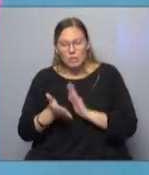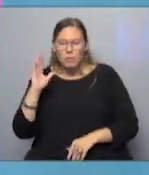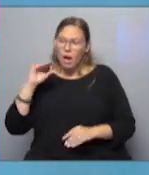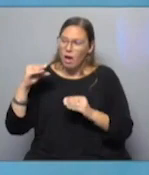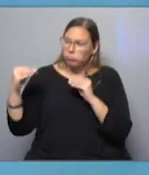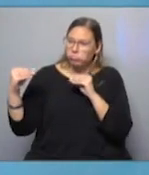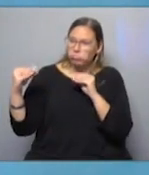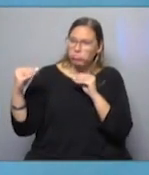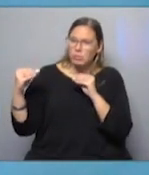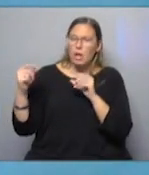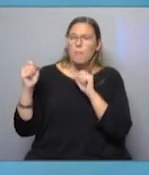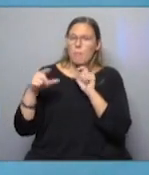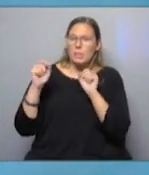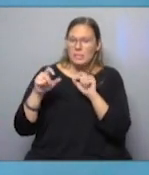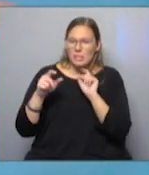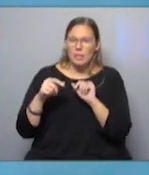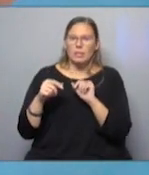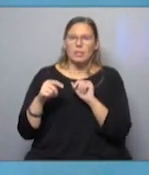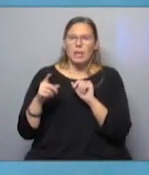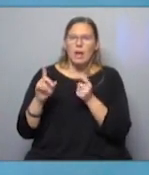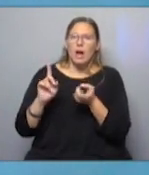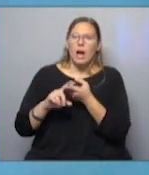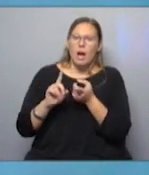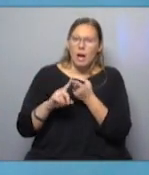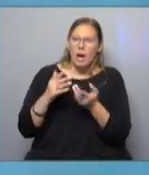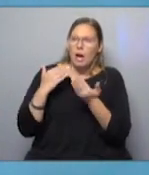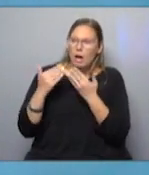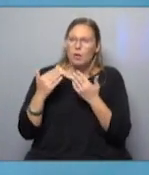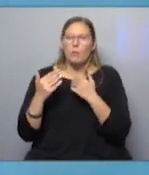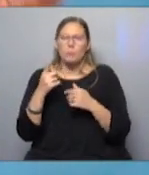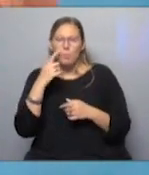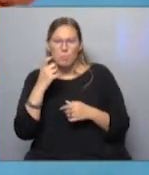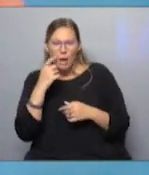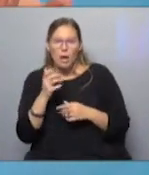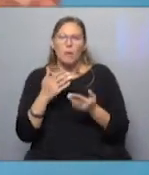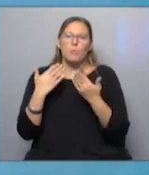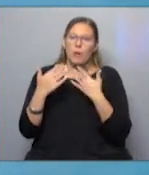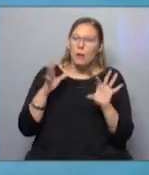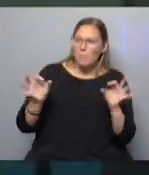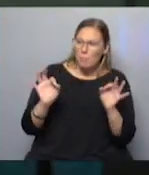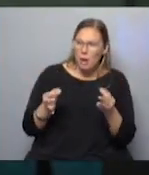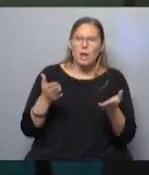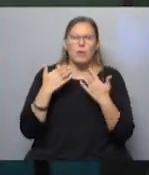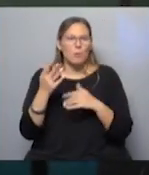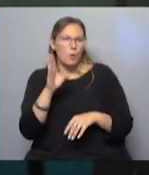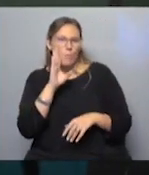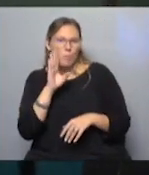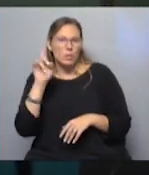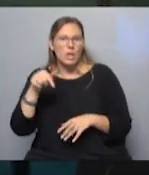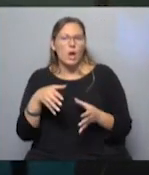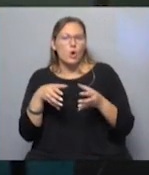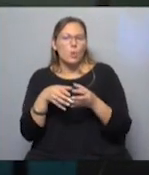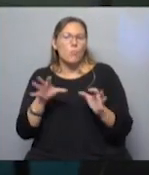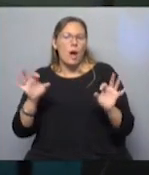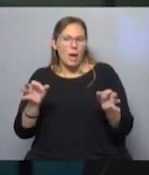hemos recibido mensajes me arreglé con mi vieja me arreglé con mi viejo pude hablar con mi hermana vienen grupos de hermanas a